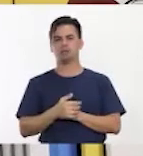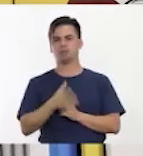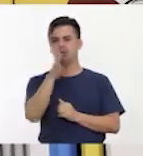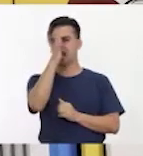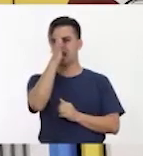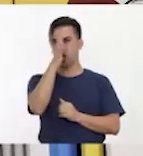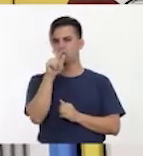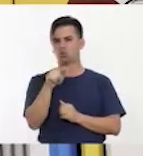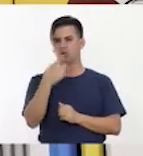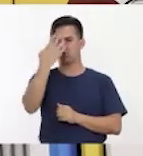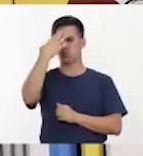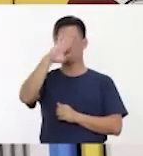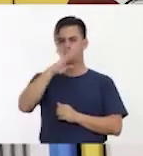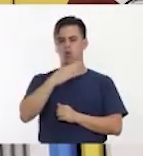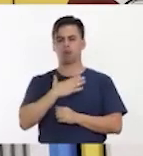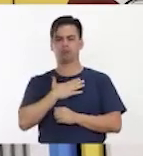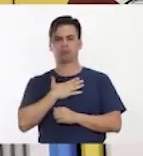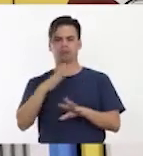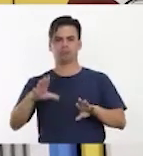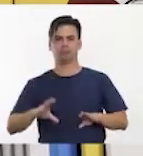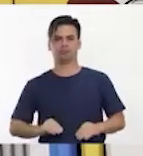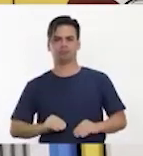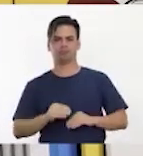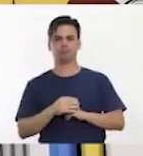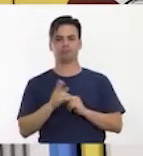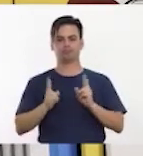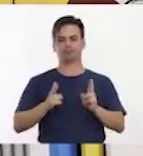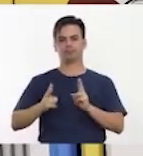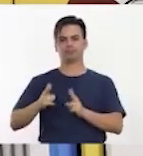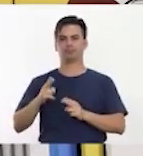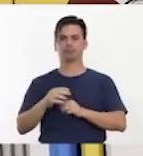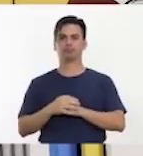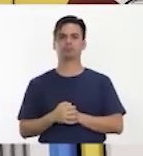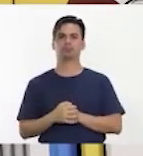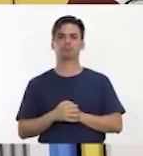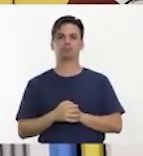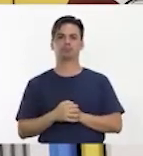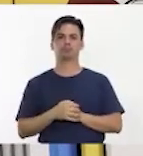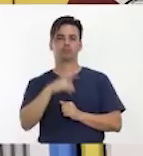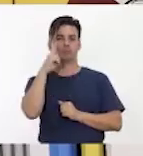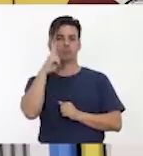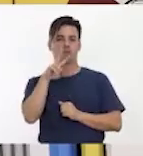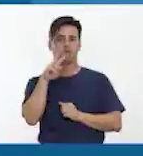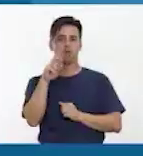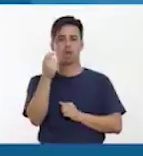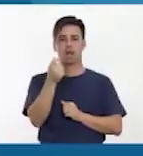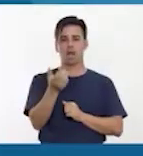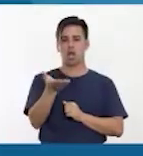su aplicación, tanto desde el punto de vista económico como para la soberanía del país.